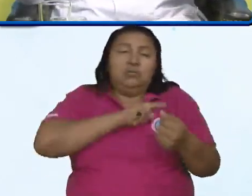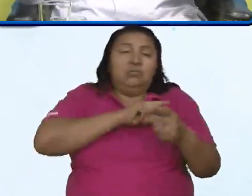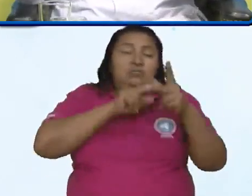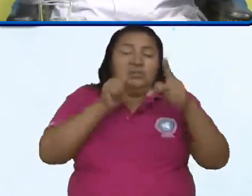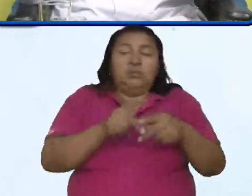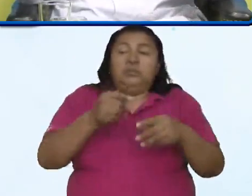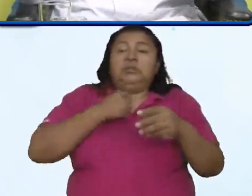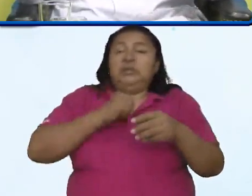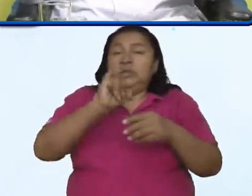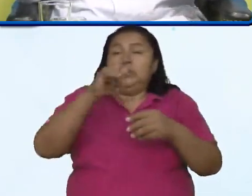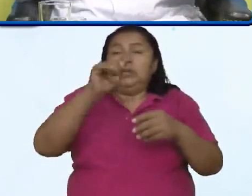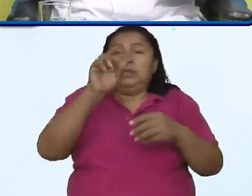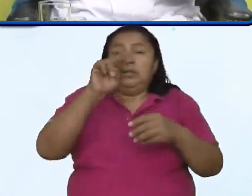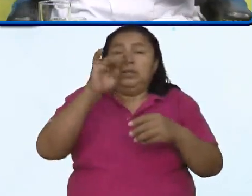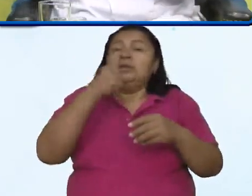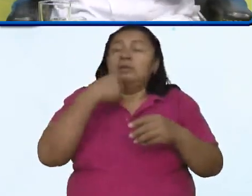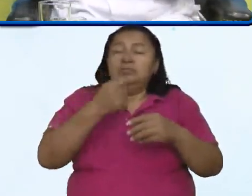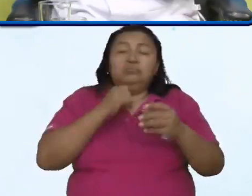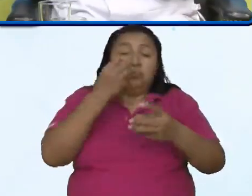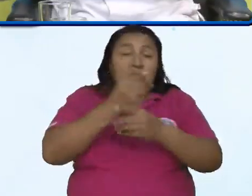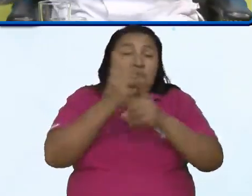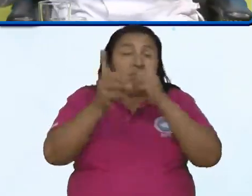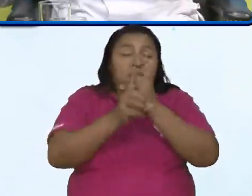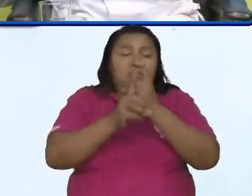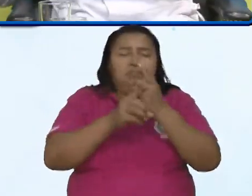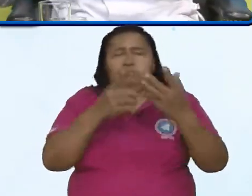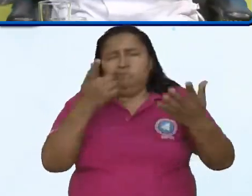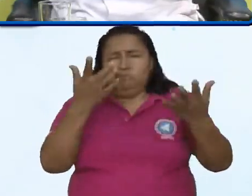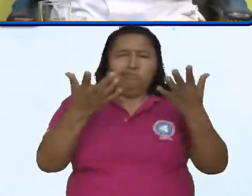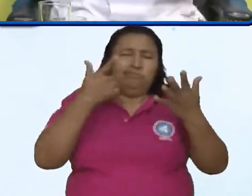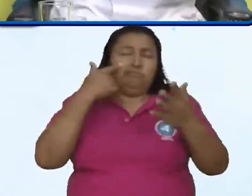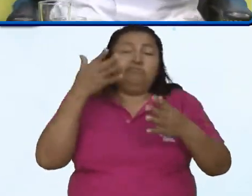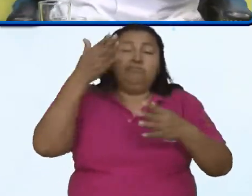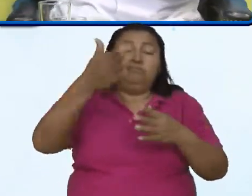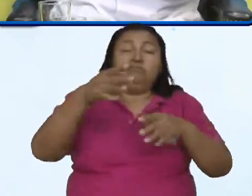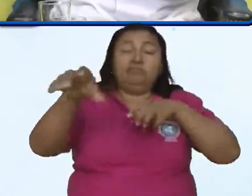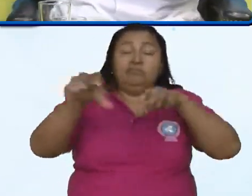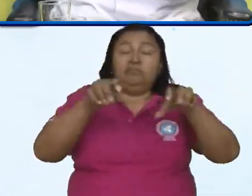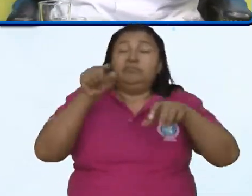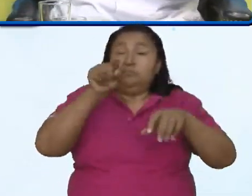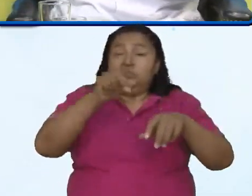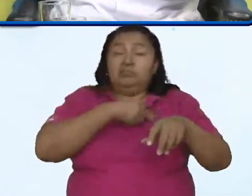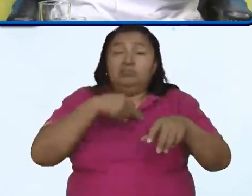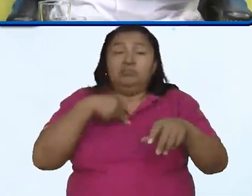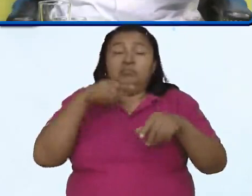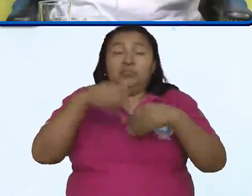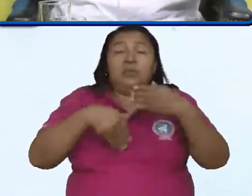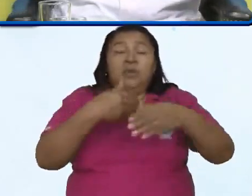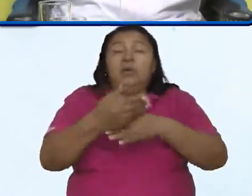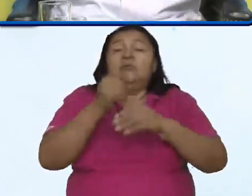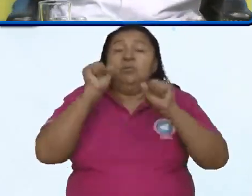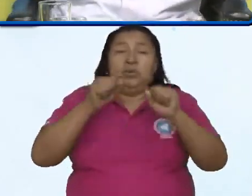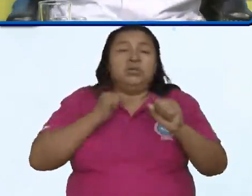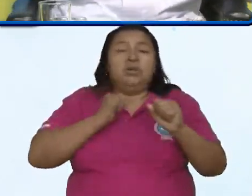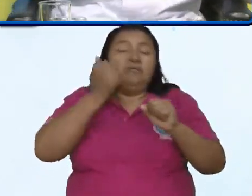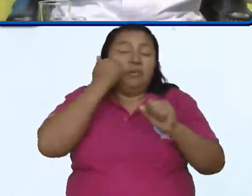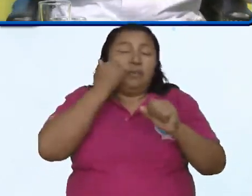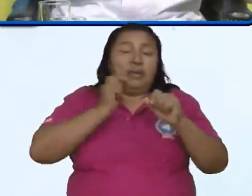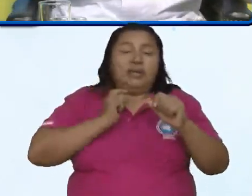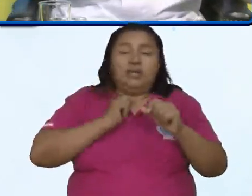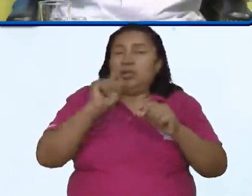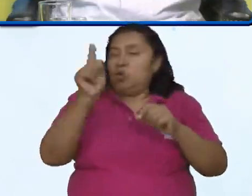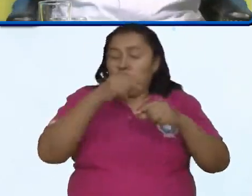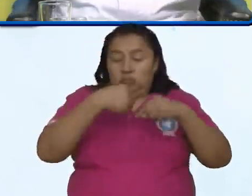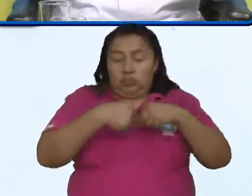te digo, los internistas lo que hacen es, más que todo, tratar ya el evento, aunque ellos también hacen tromboprofilaxis en los pacientes que son no